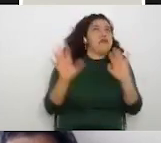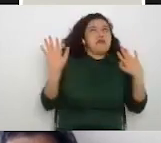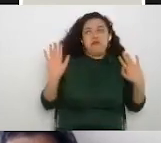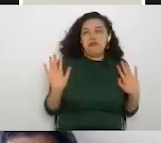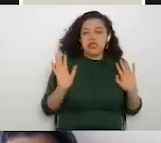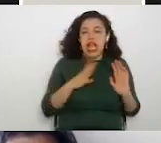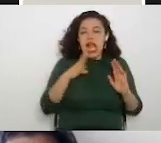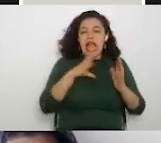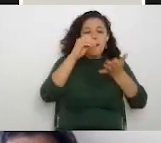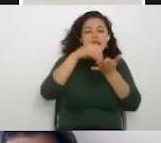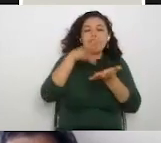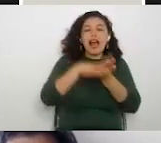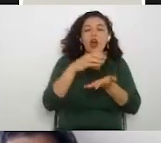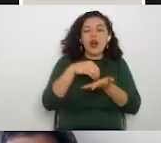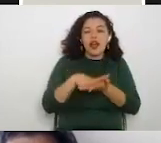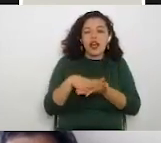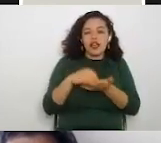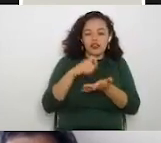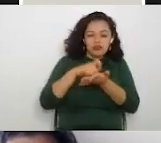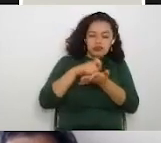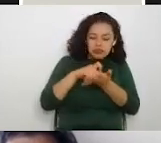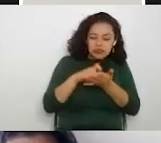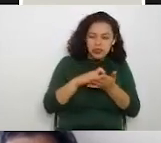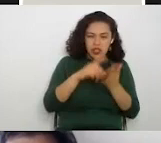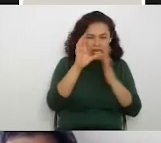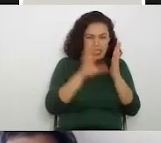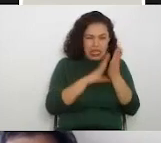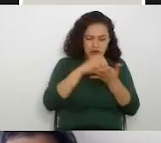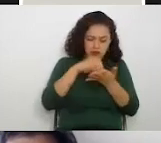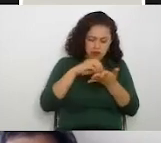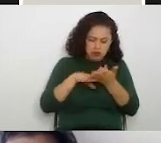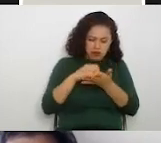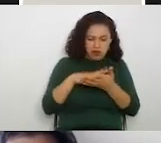bitácora o un programa para llevar a cabo